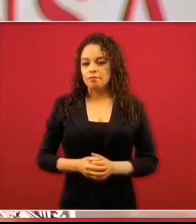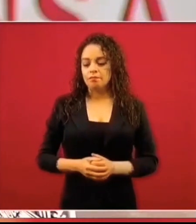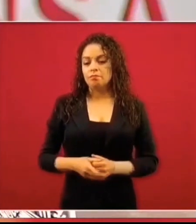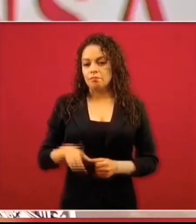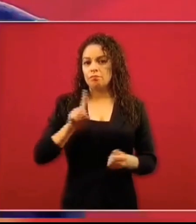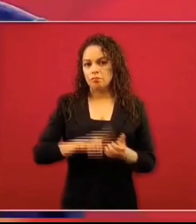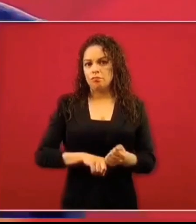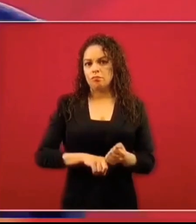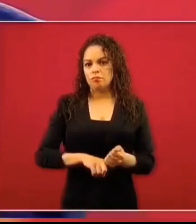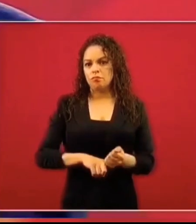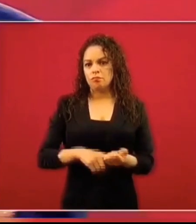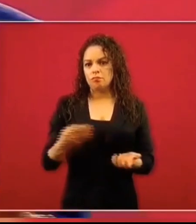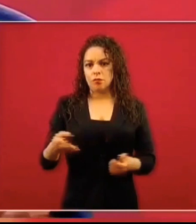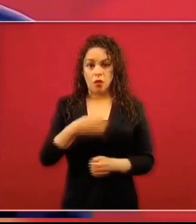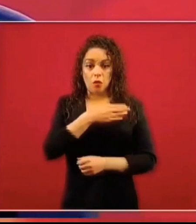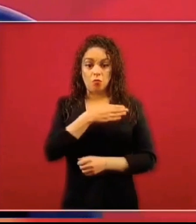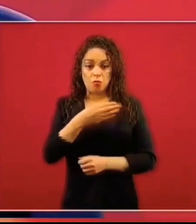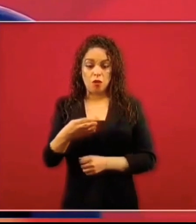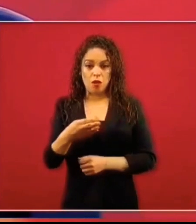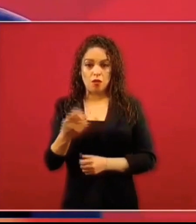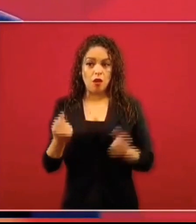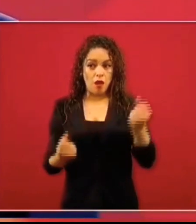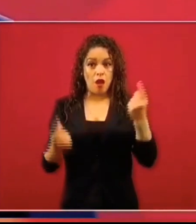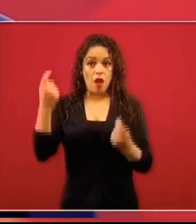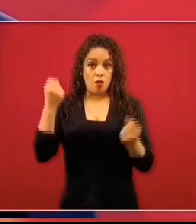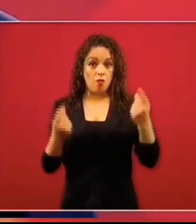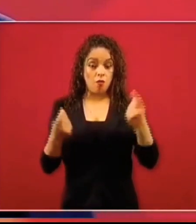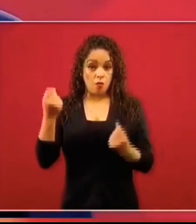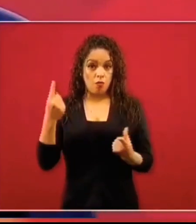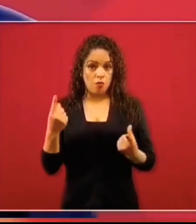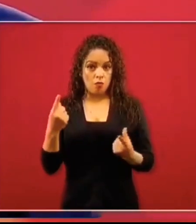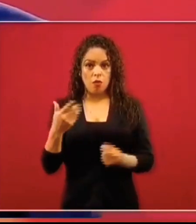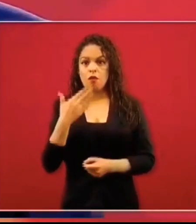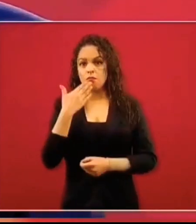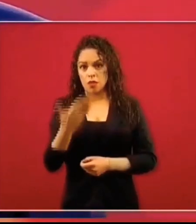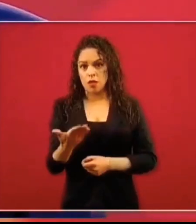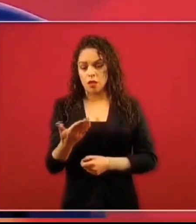bueno, por eso hablo de las benditas redes sociales, para informar.